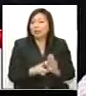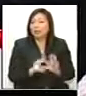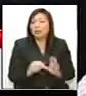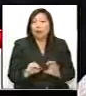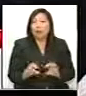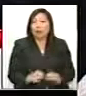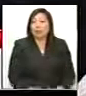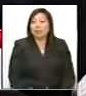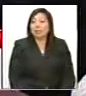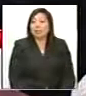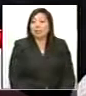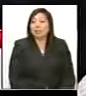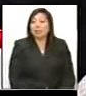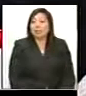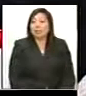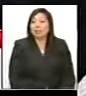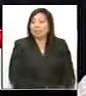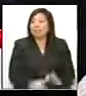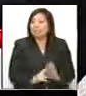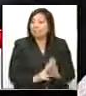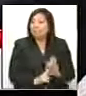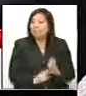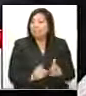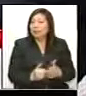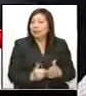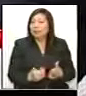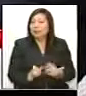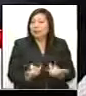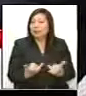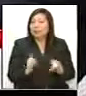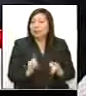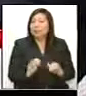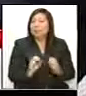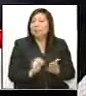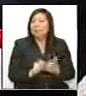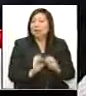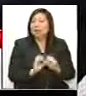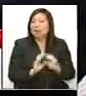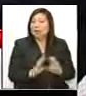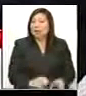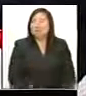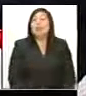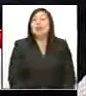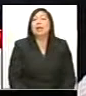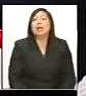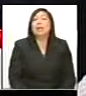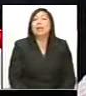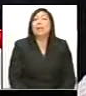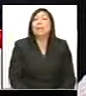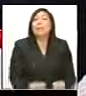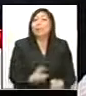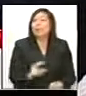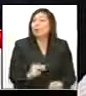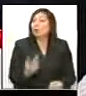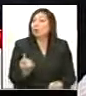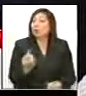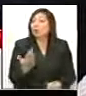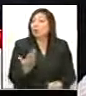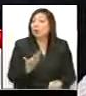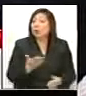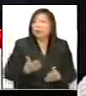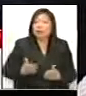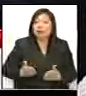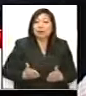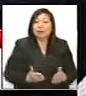logrado hacer reglamento. Las anteriores nombradas creo que queda clara que sí tienen reglamento, porque no solamente es en la conducción